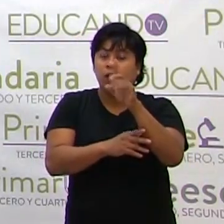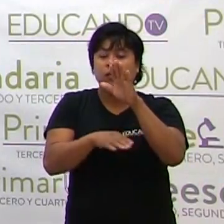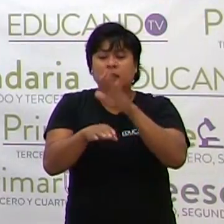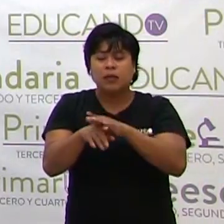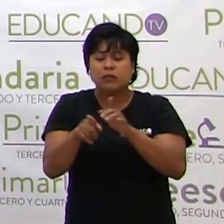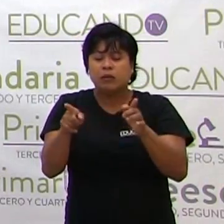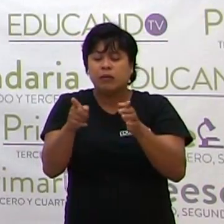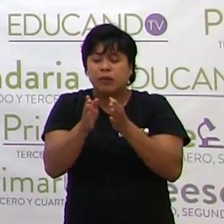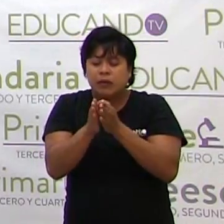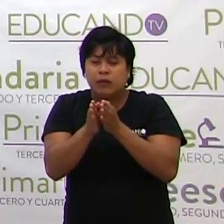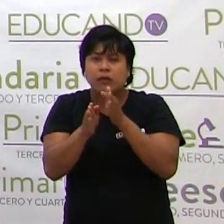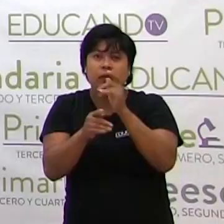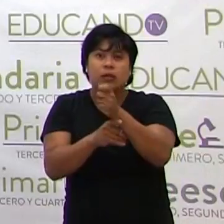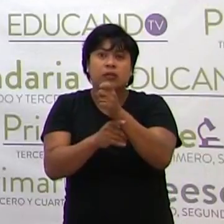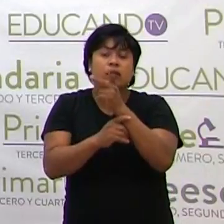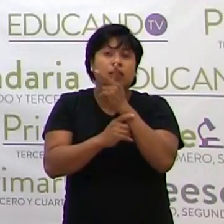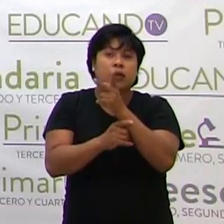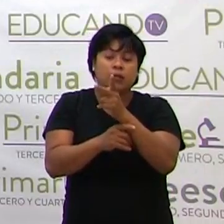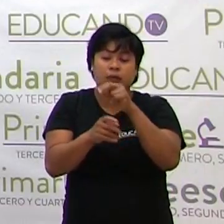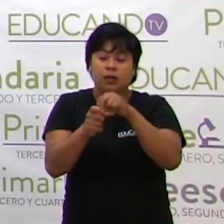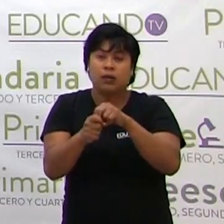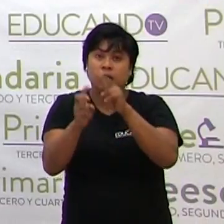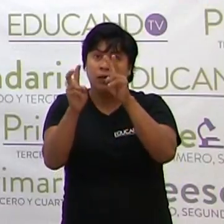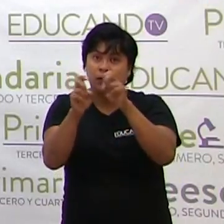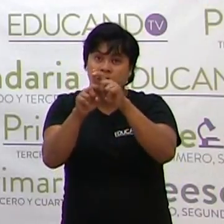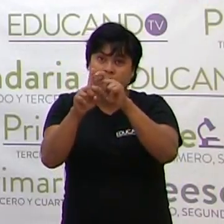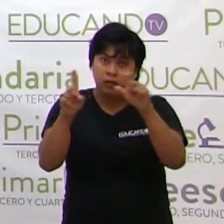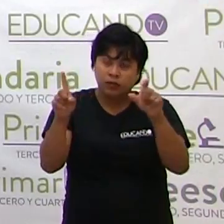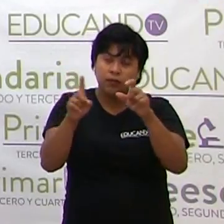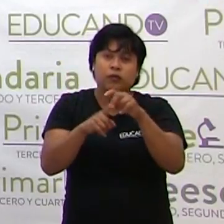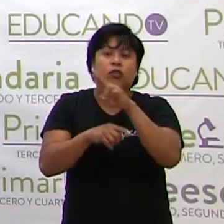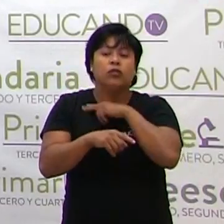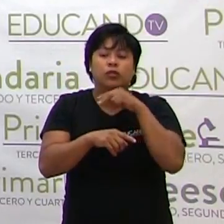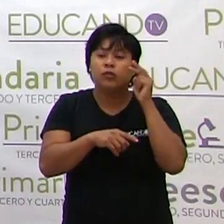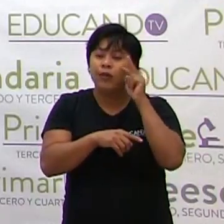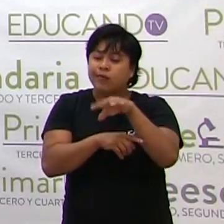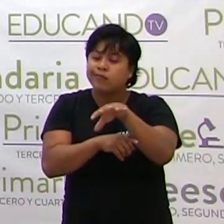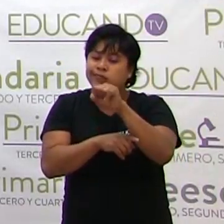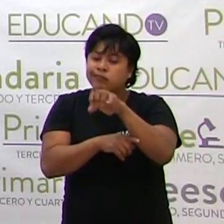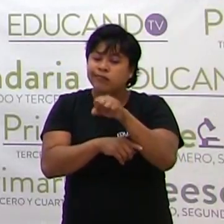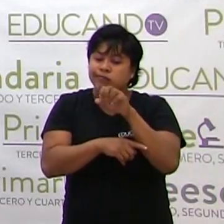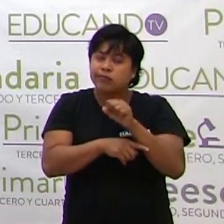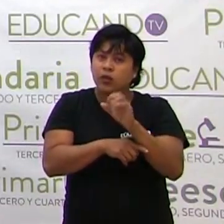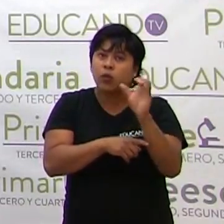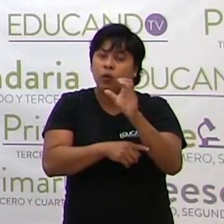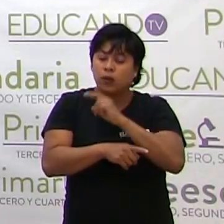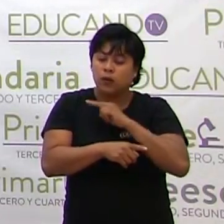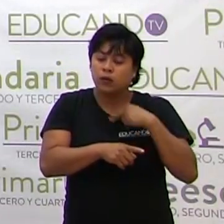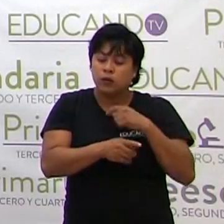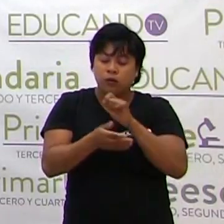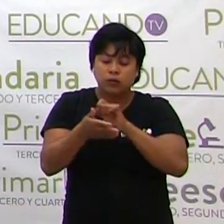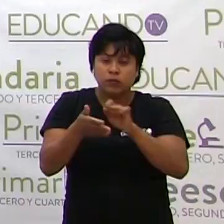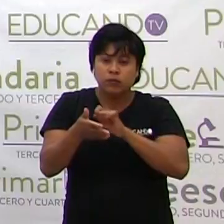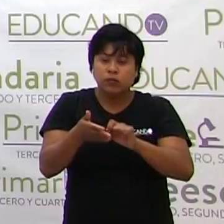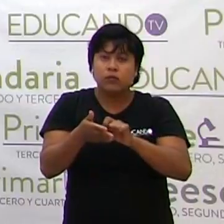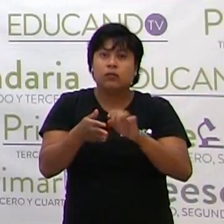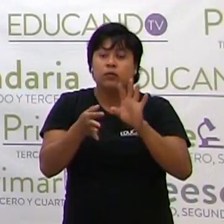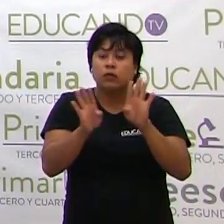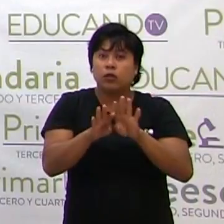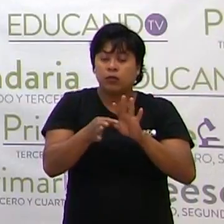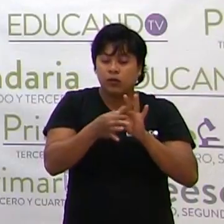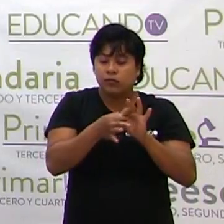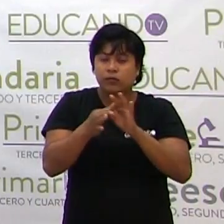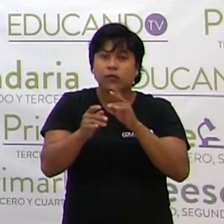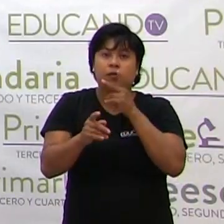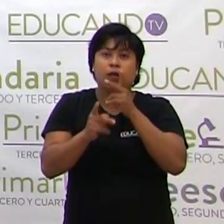pequeña que es la palabra en los textos, vamos a tomar en cuenta de que al momento de escribir un conjunto de palabras